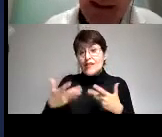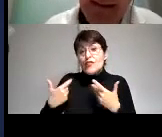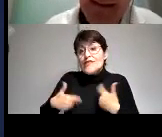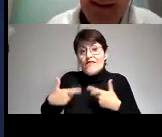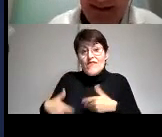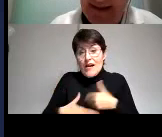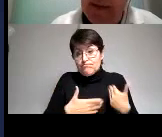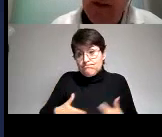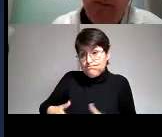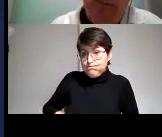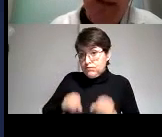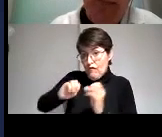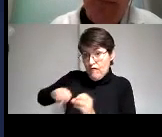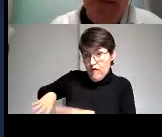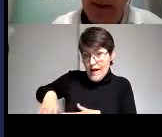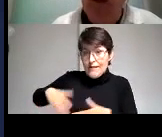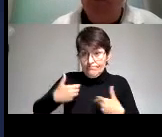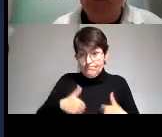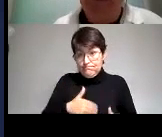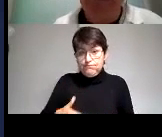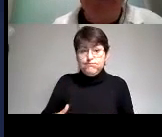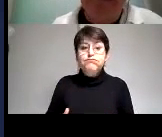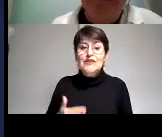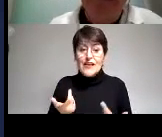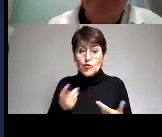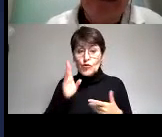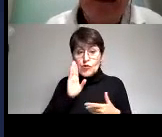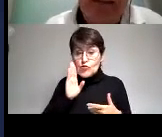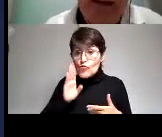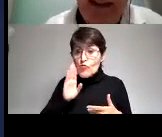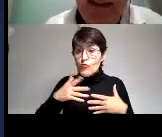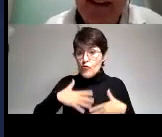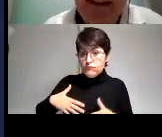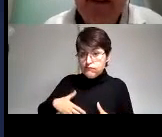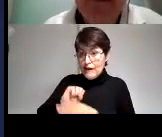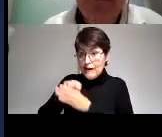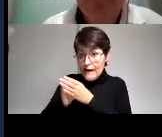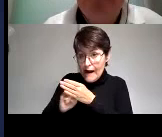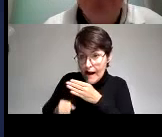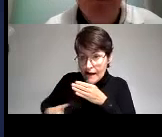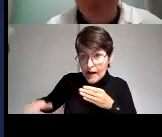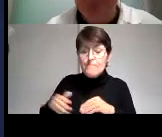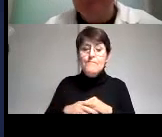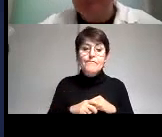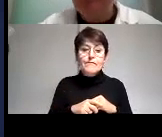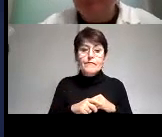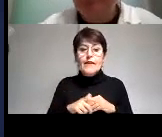deposiciones, de la eliminación de residuos a través de la vía digestiva, pero dentro del proceso de desintoxicación